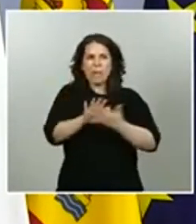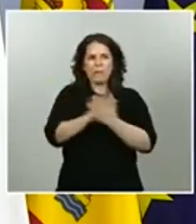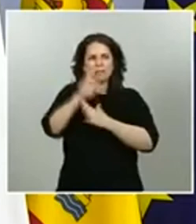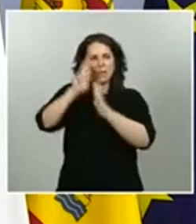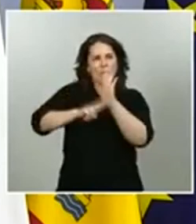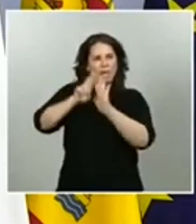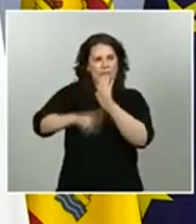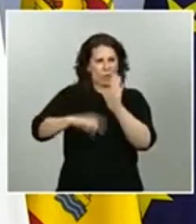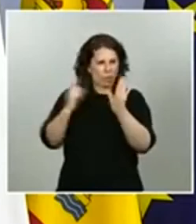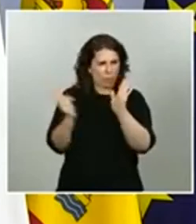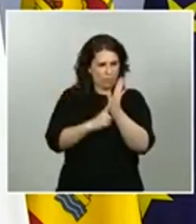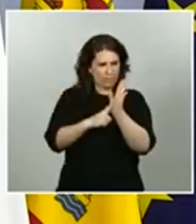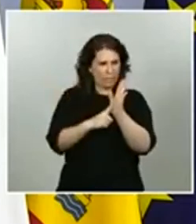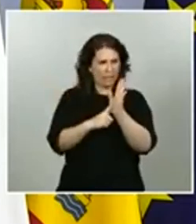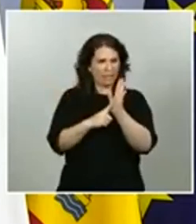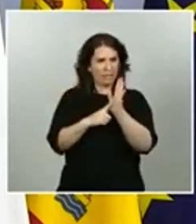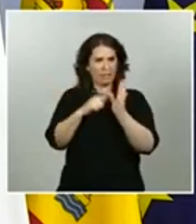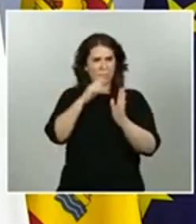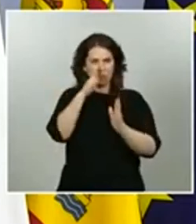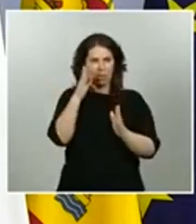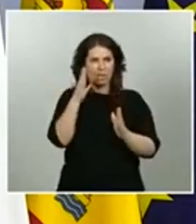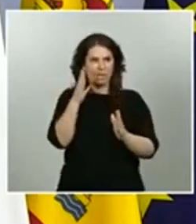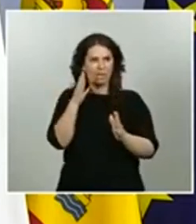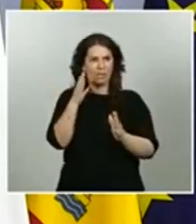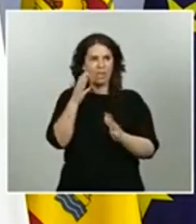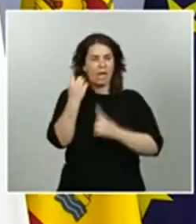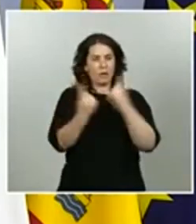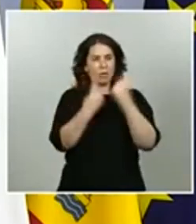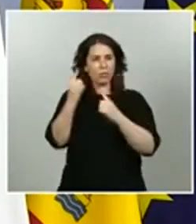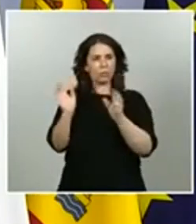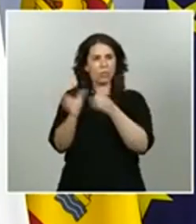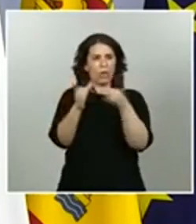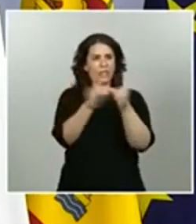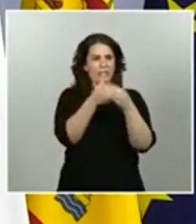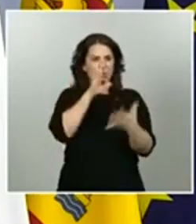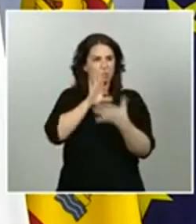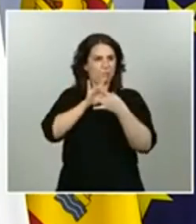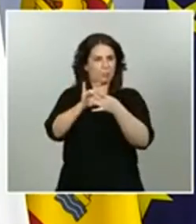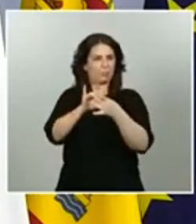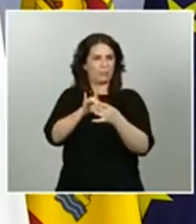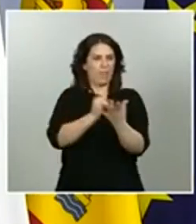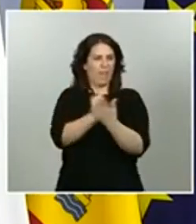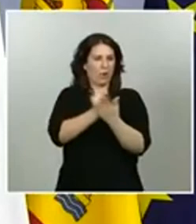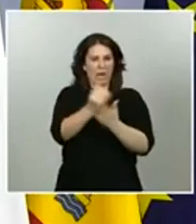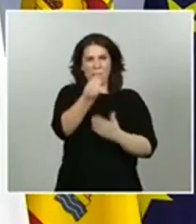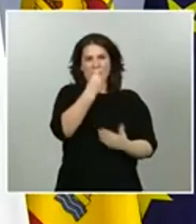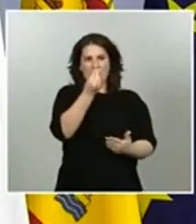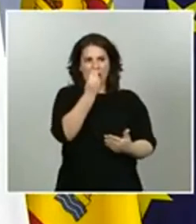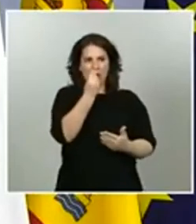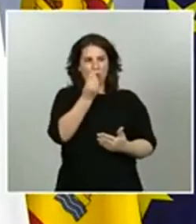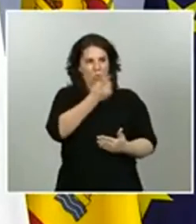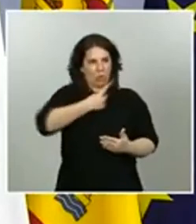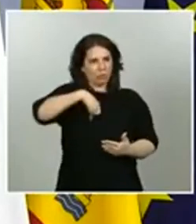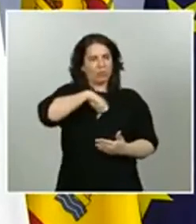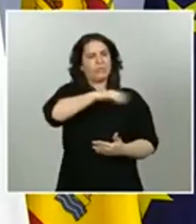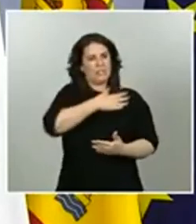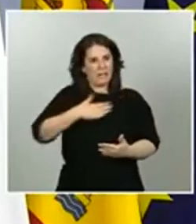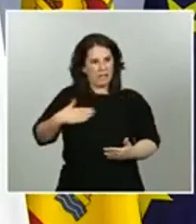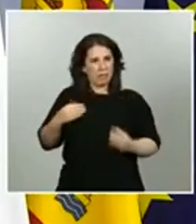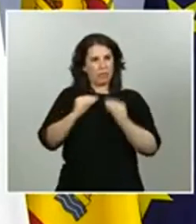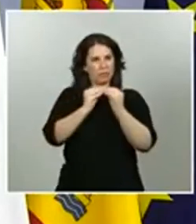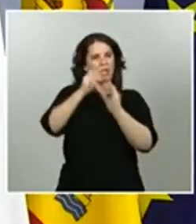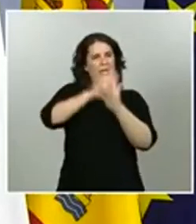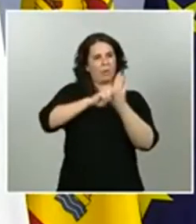habido colectivos precisamente vinculados con el sector agroalimentario que hemos específicamente regularizado su situación para